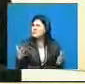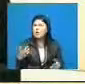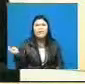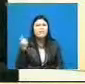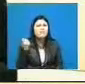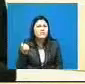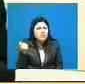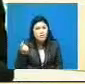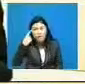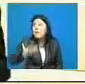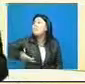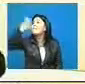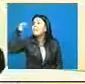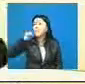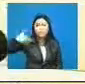poco.